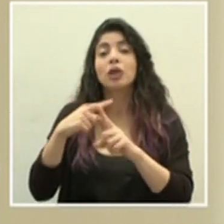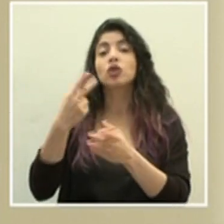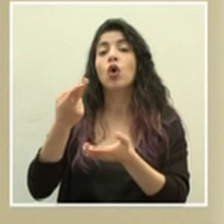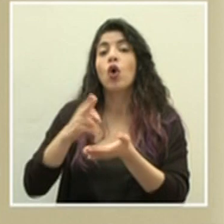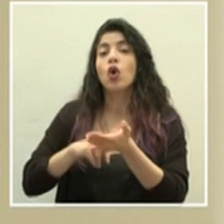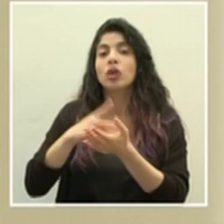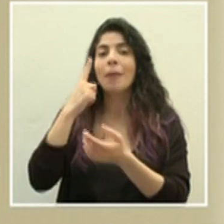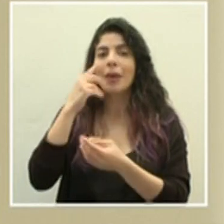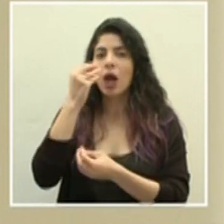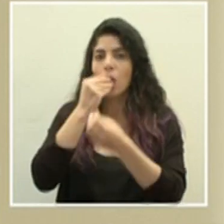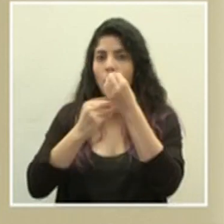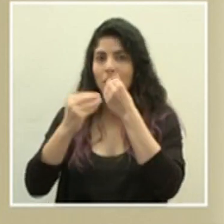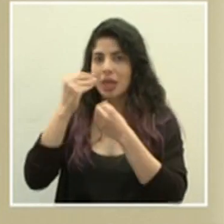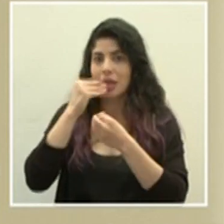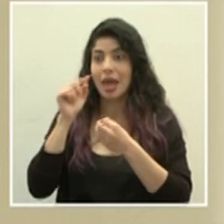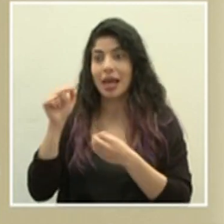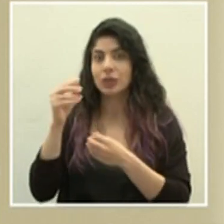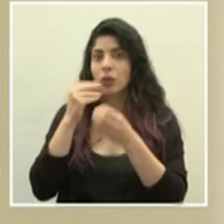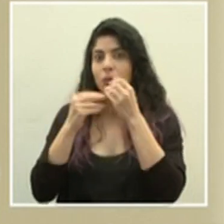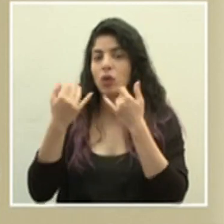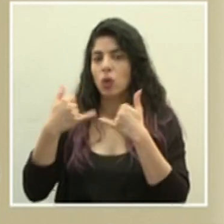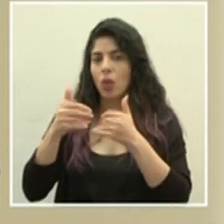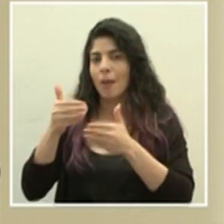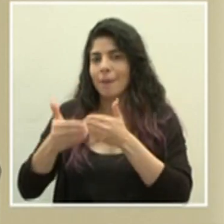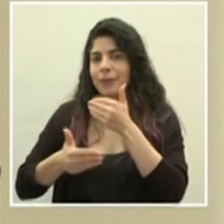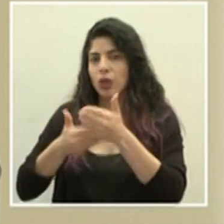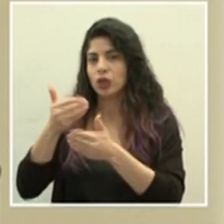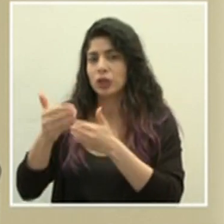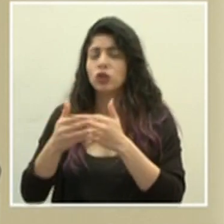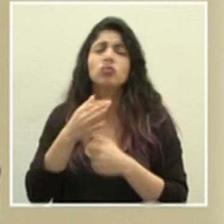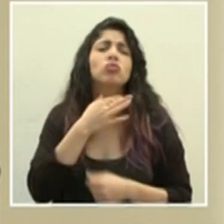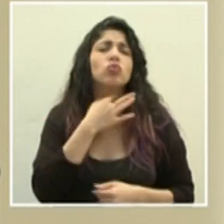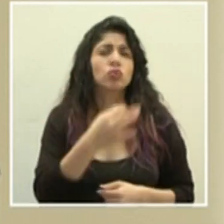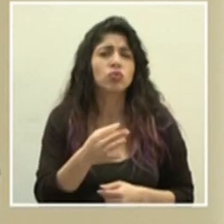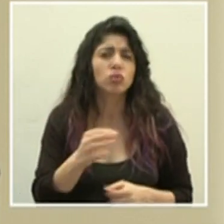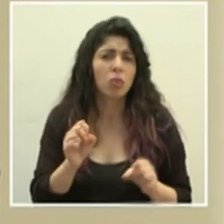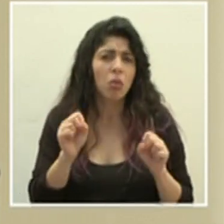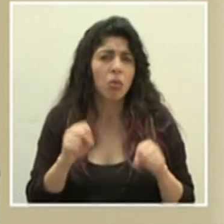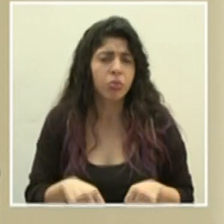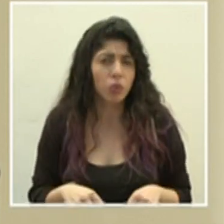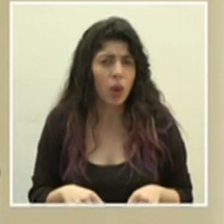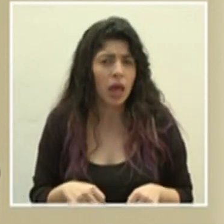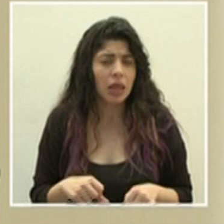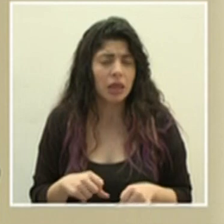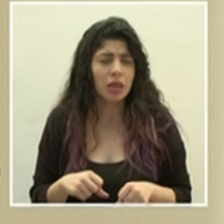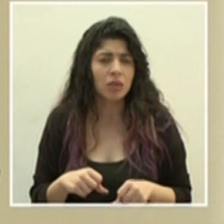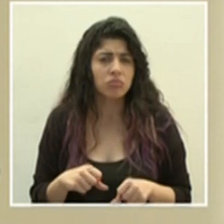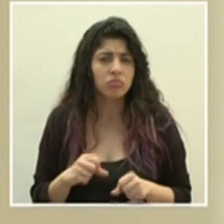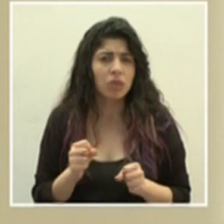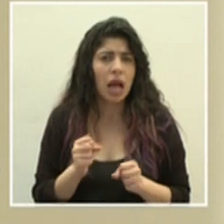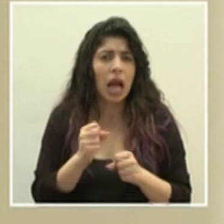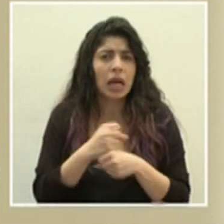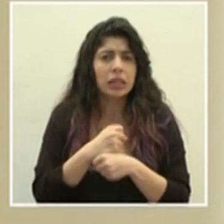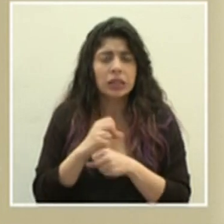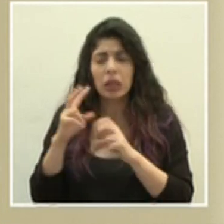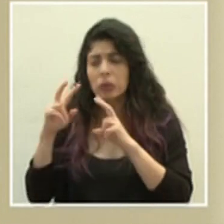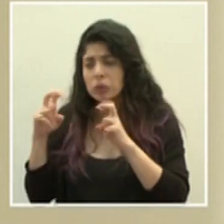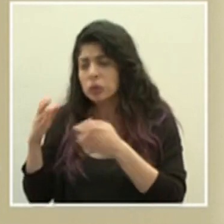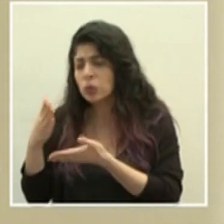de la alimentación que también está en proceso. Con mucho gusto podemos hacer los